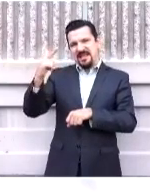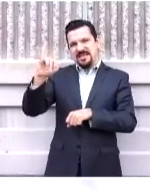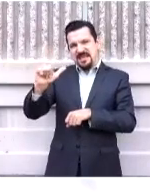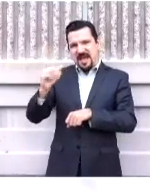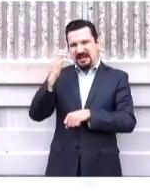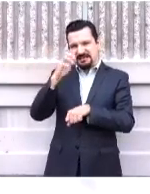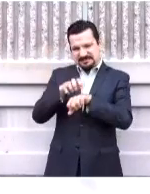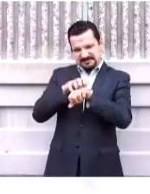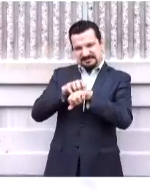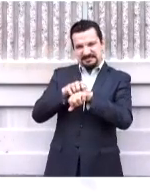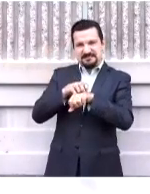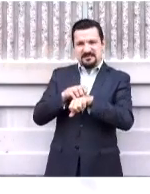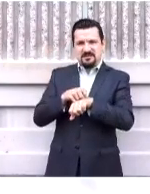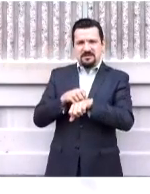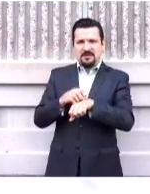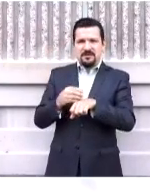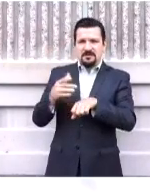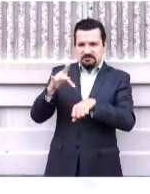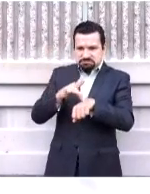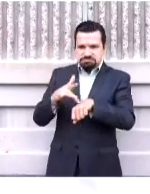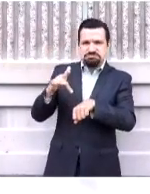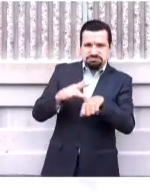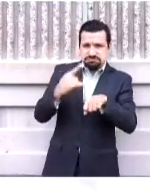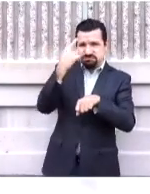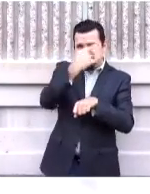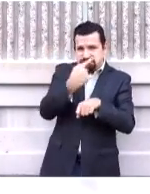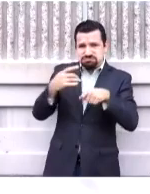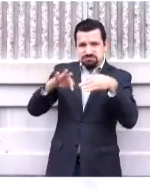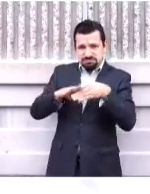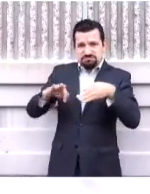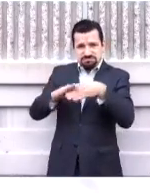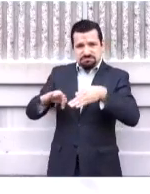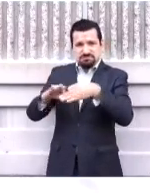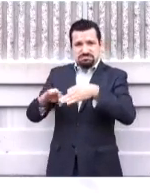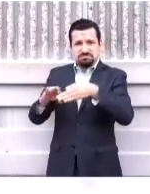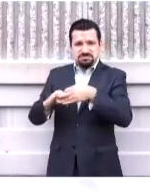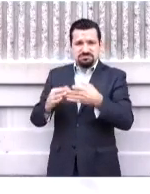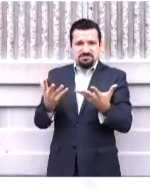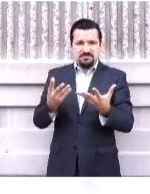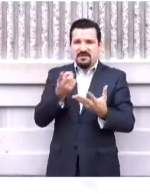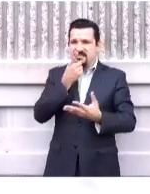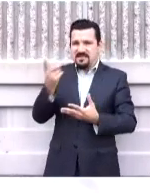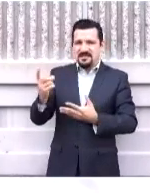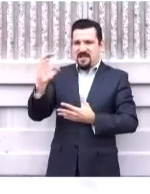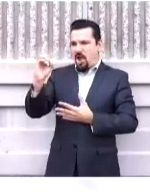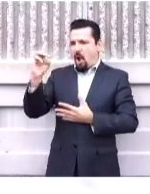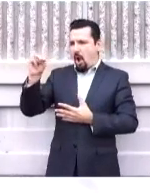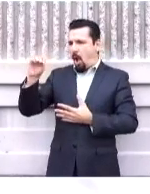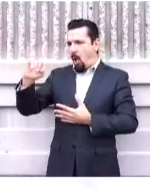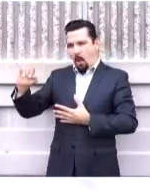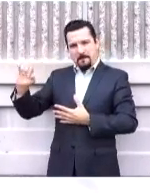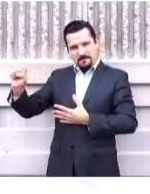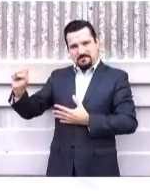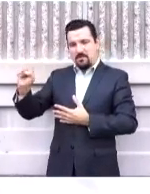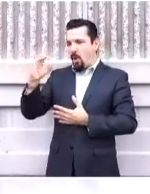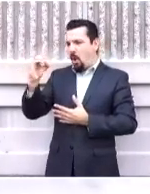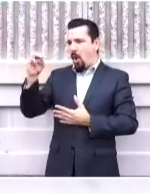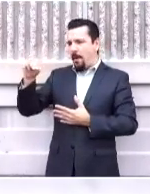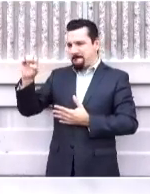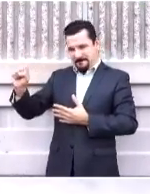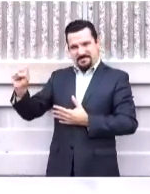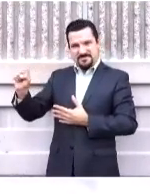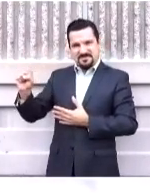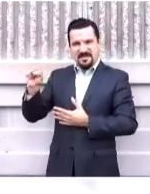el uso, lo ha dicho la Organización Mundial de la Salud, lo han dicho diversos investigadores, el